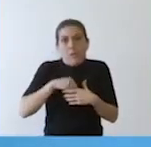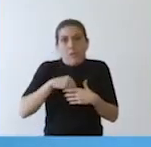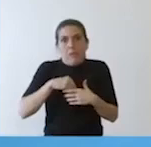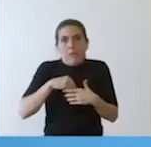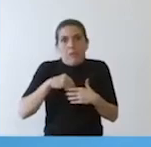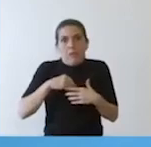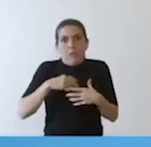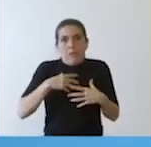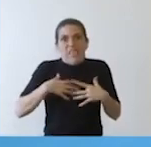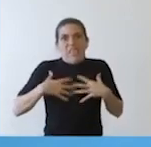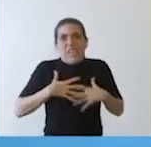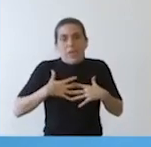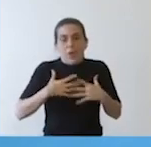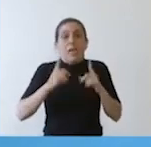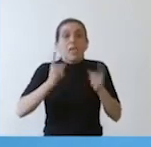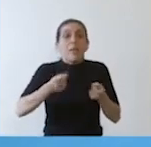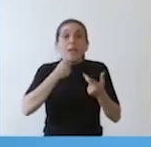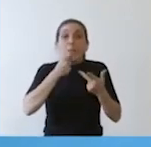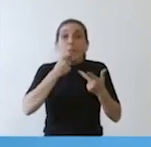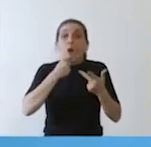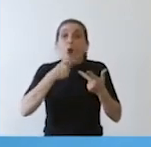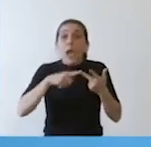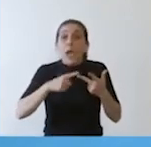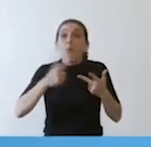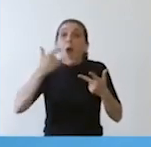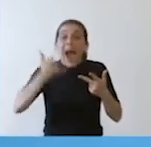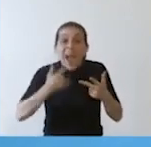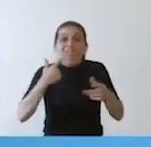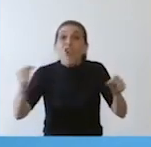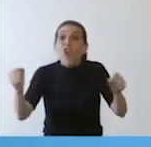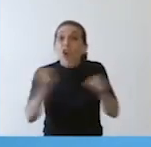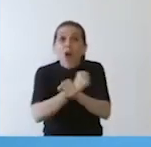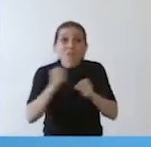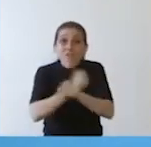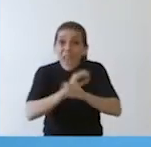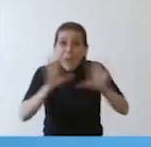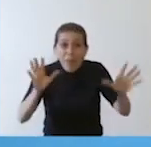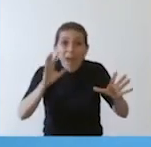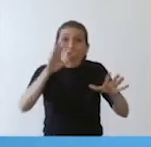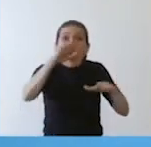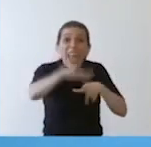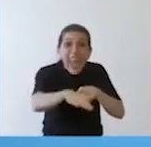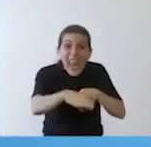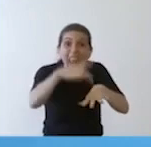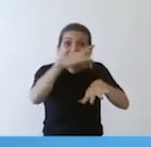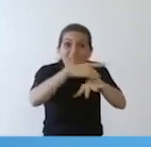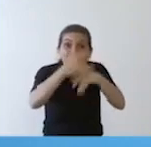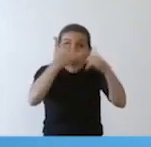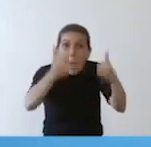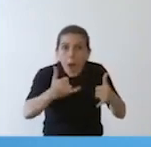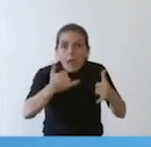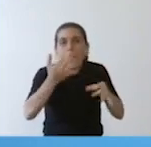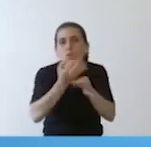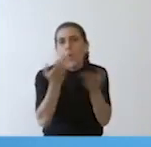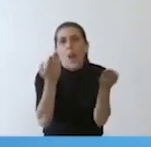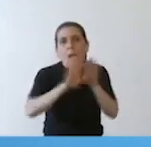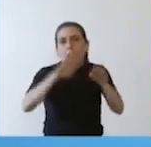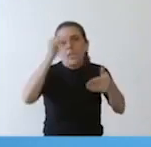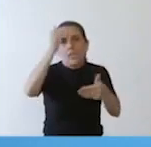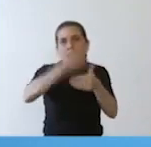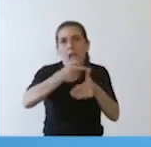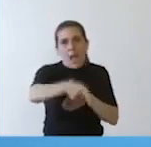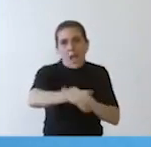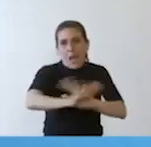Y la recomendación es que ante la presencia de un caso confirmado se cierra ese establecimiento hasta que se genere